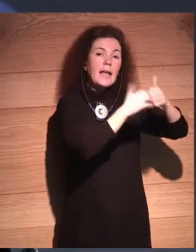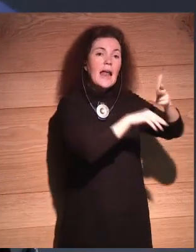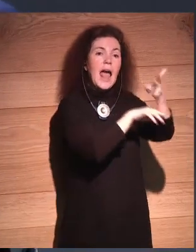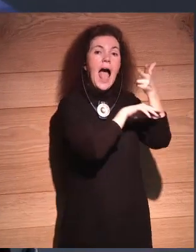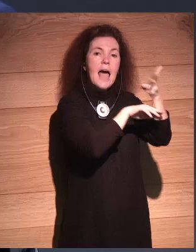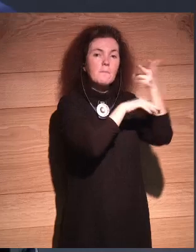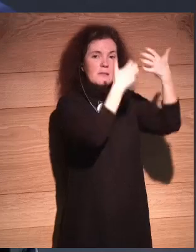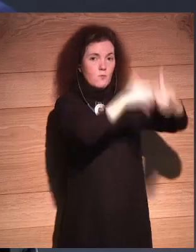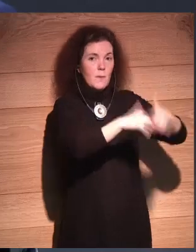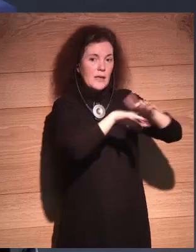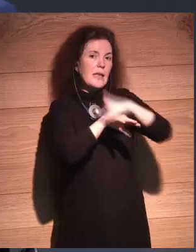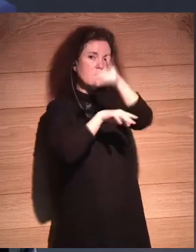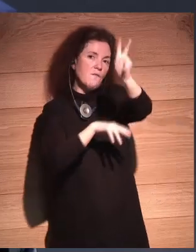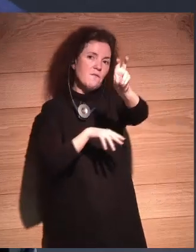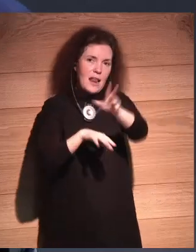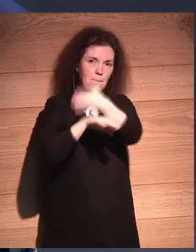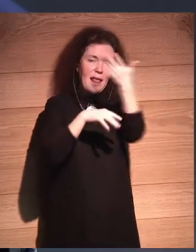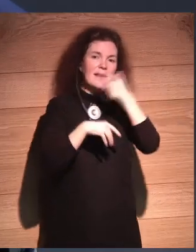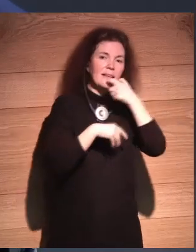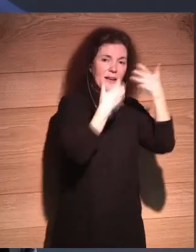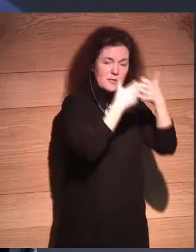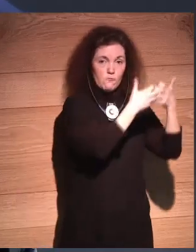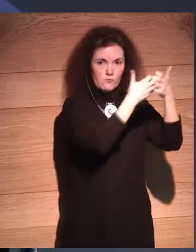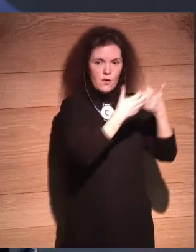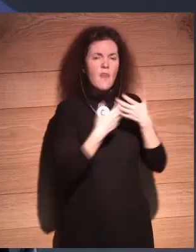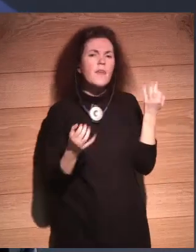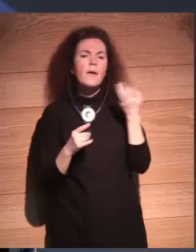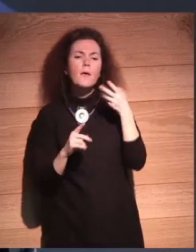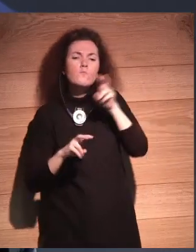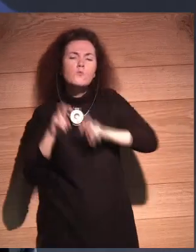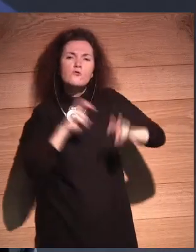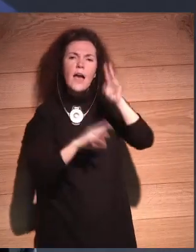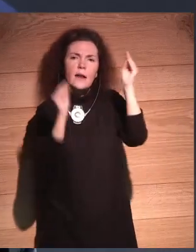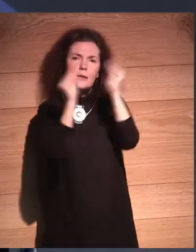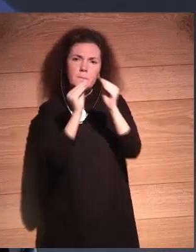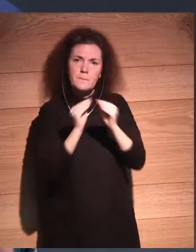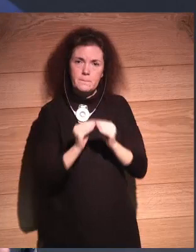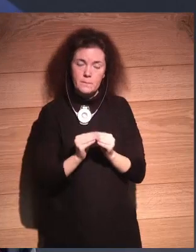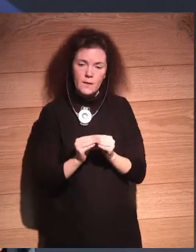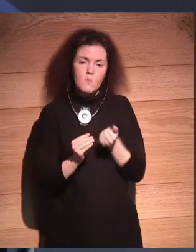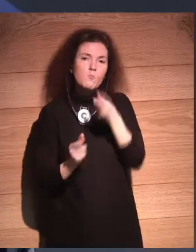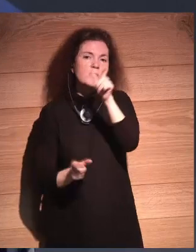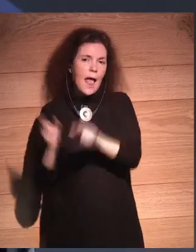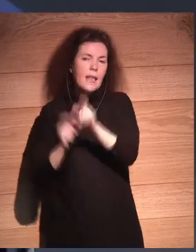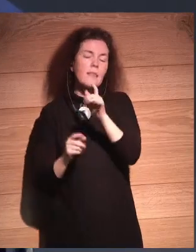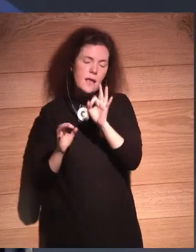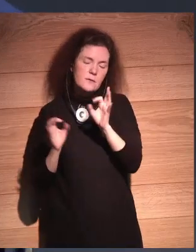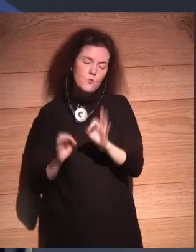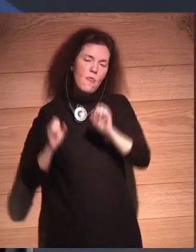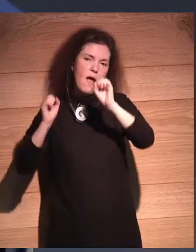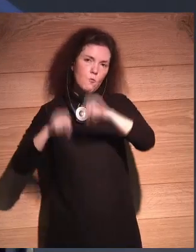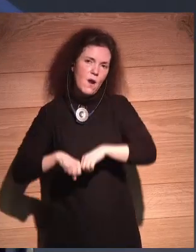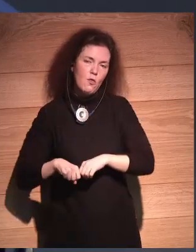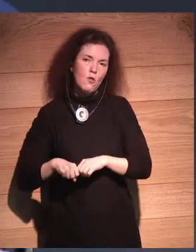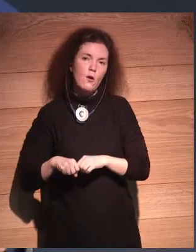ellos. Hay que encontrar denominadores comunes. Mucha gente está de acuerdo en muchos elementos, si no